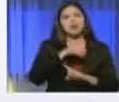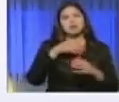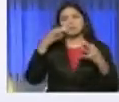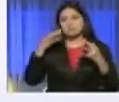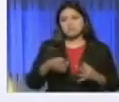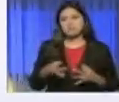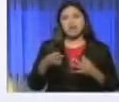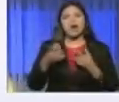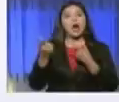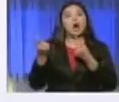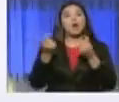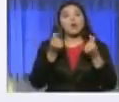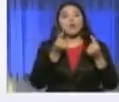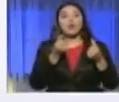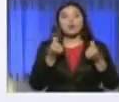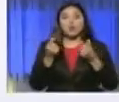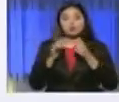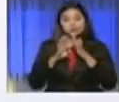econométrico,